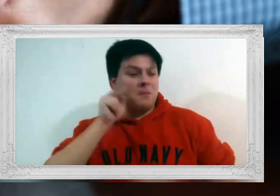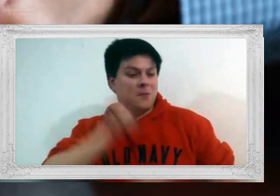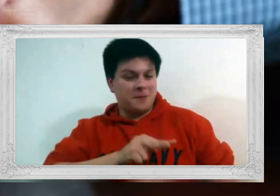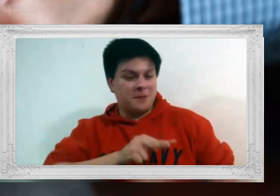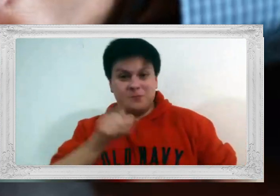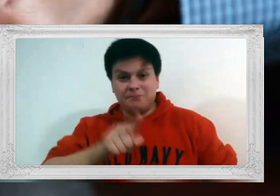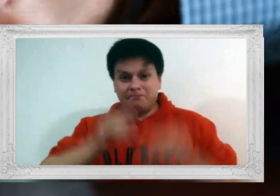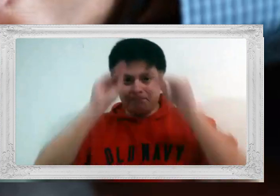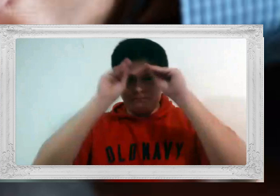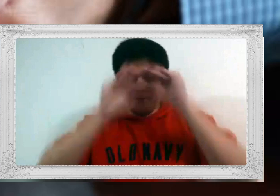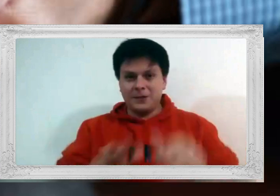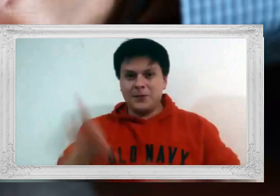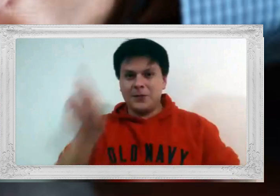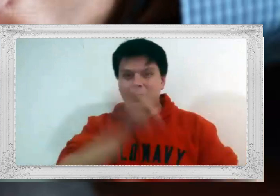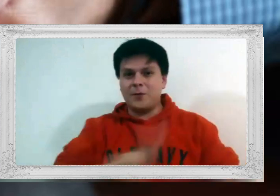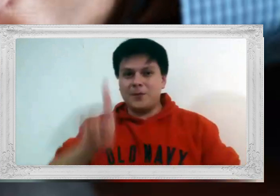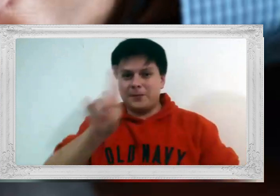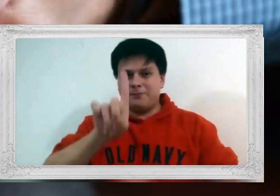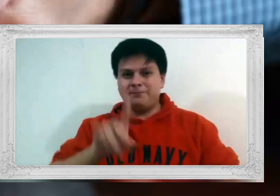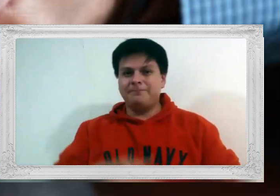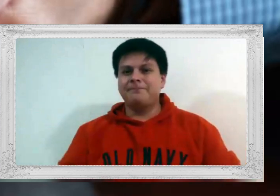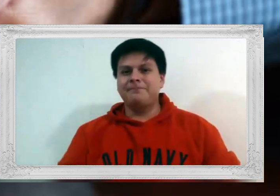un bendecido domingo.